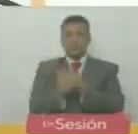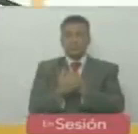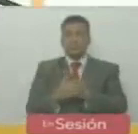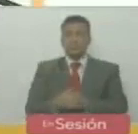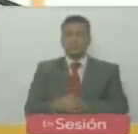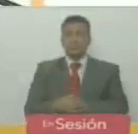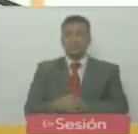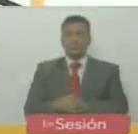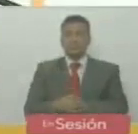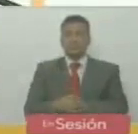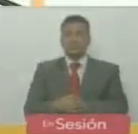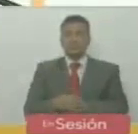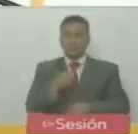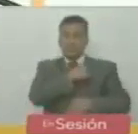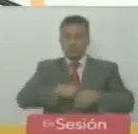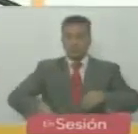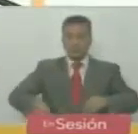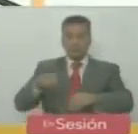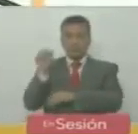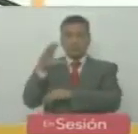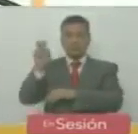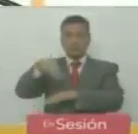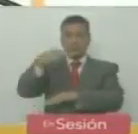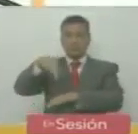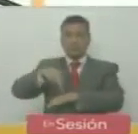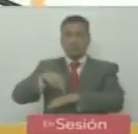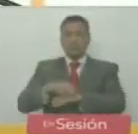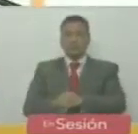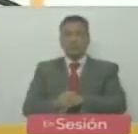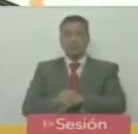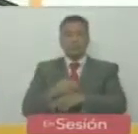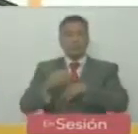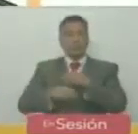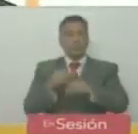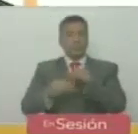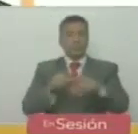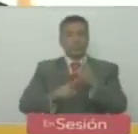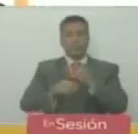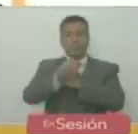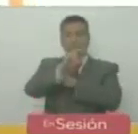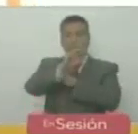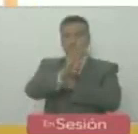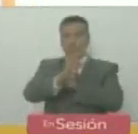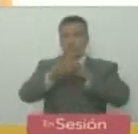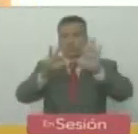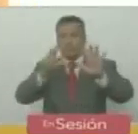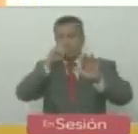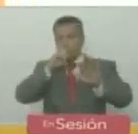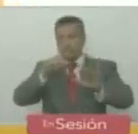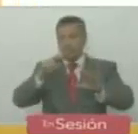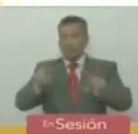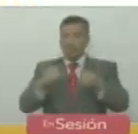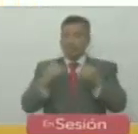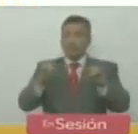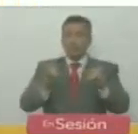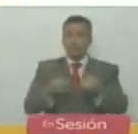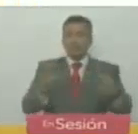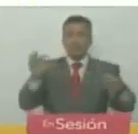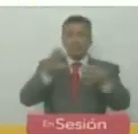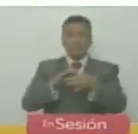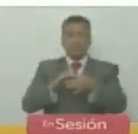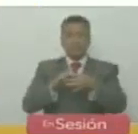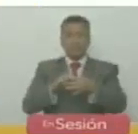Gómez, presidente de la Asamblea Nacional, en ocasión del 48 aniversario del establecimiento de las